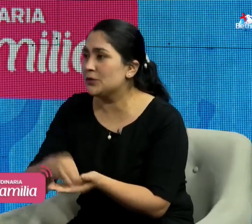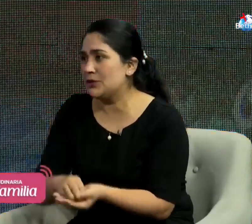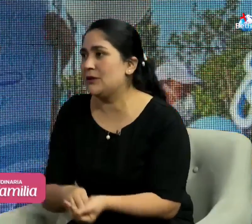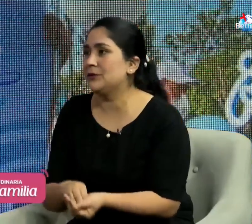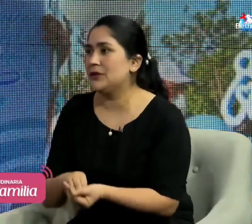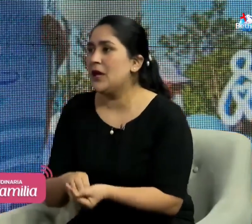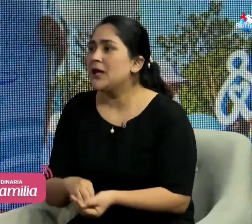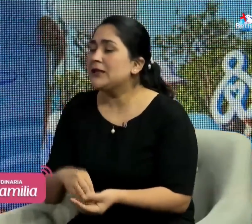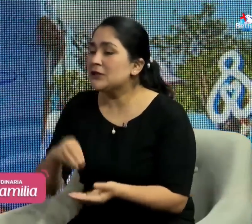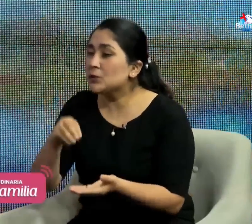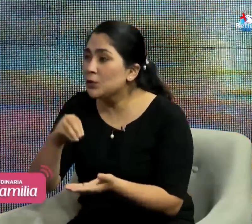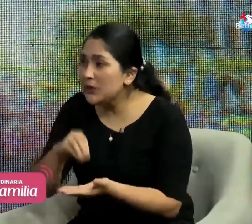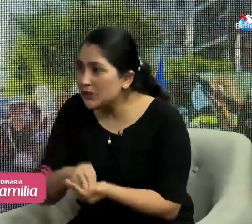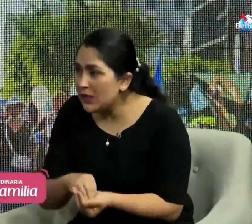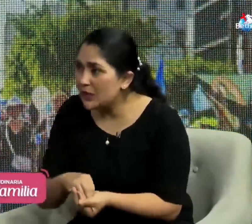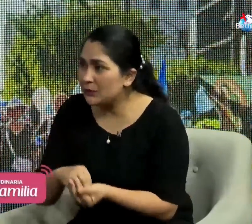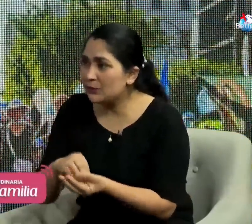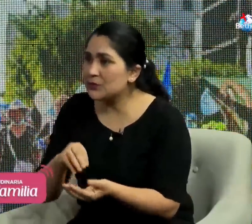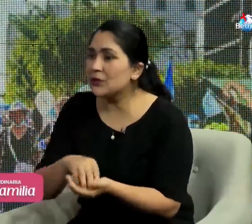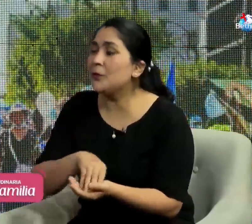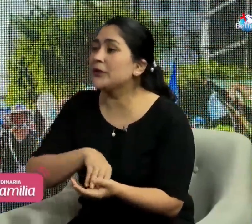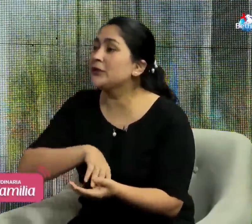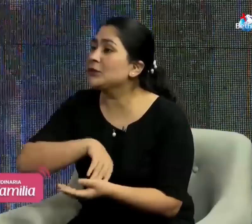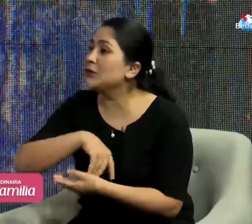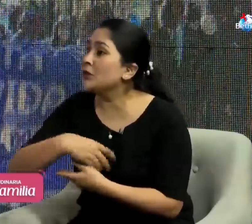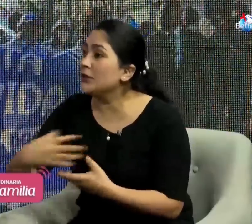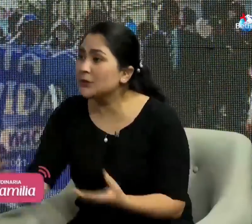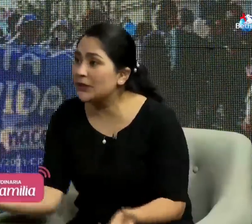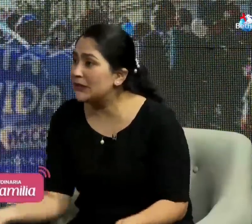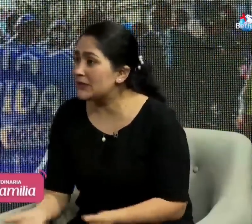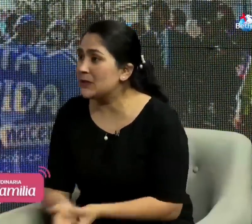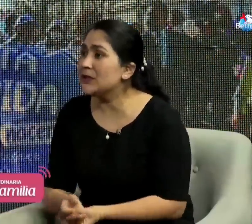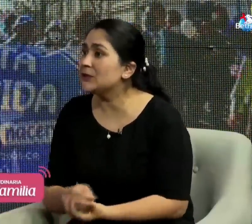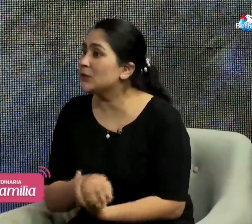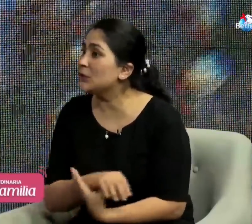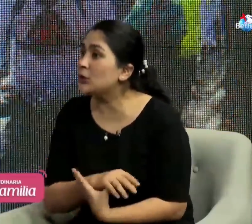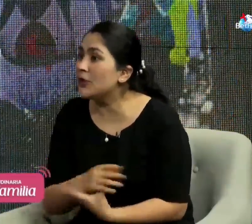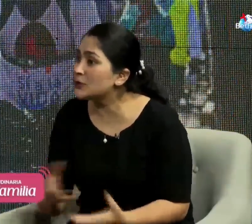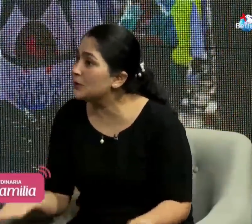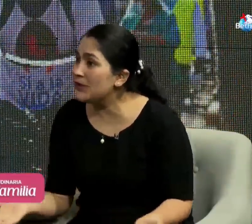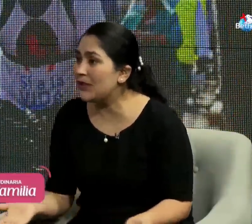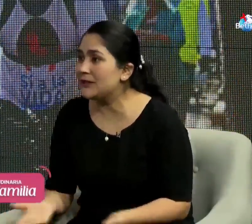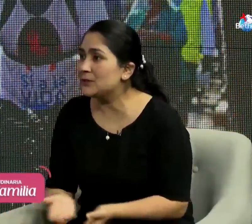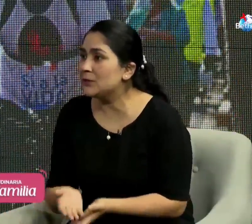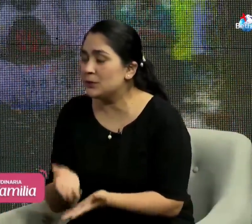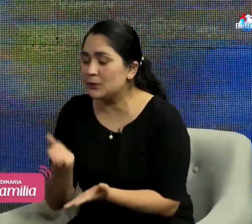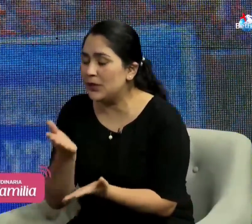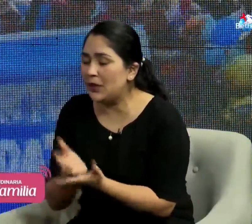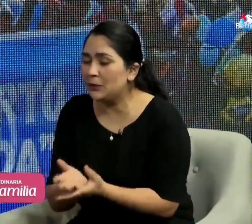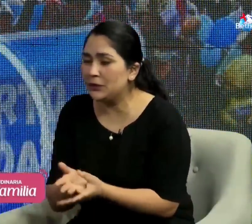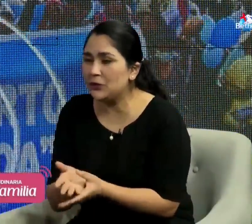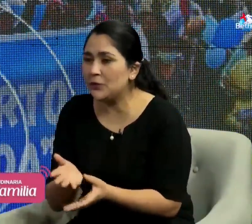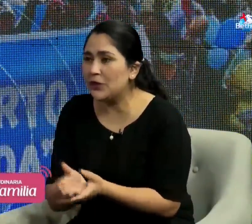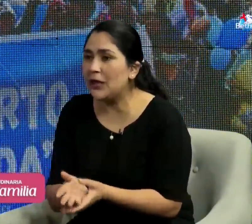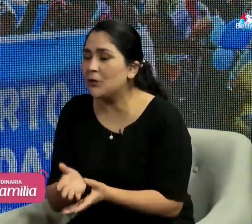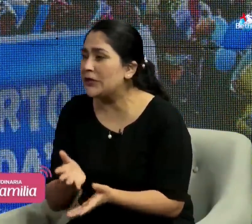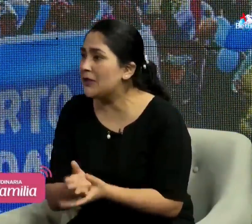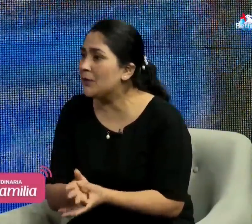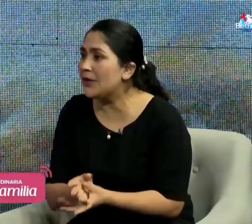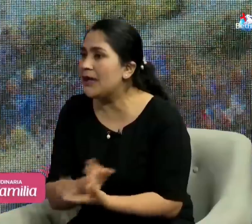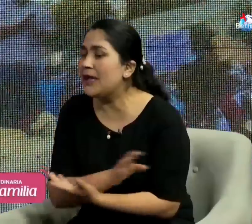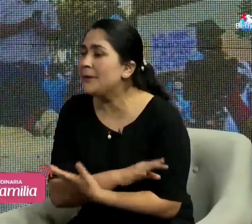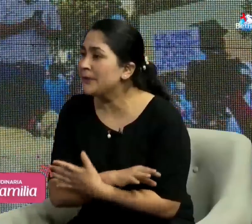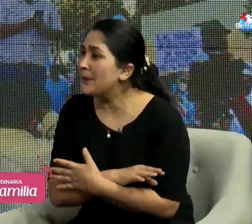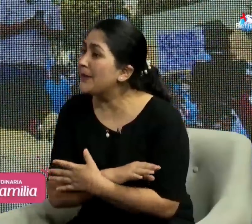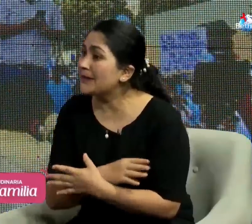con nuestros hijos. Destruir a nuestros hijos porque destruye todas sus generaciones, destruye toda su vida. Es un niño violado, una